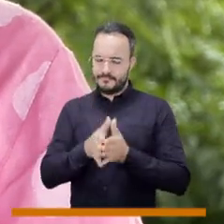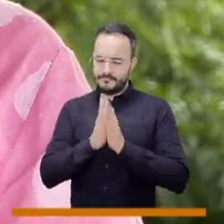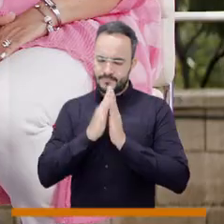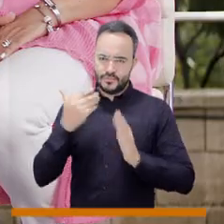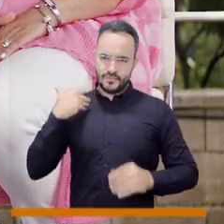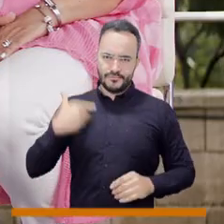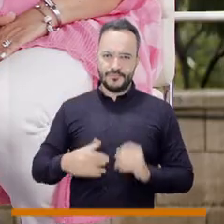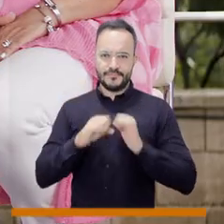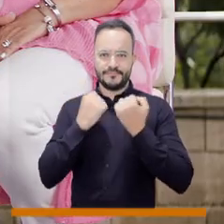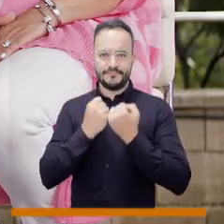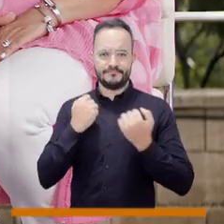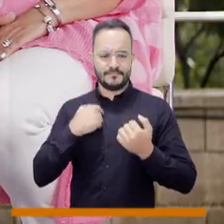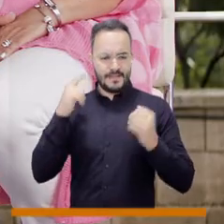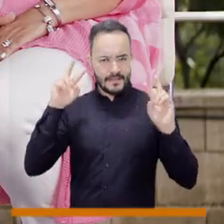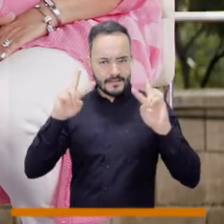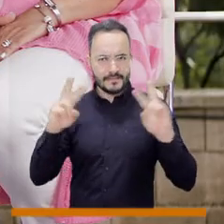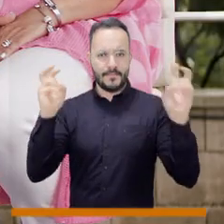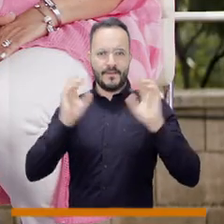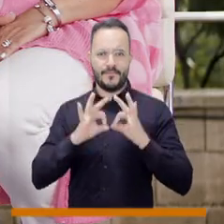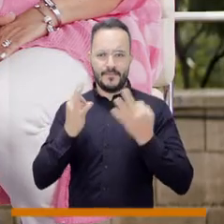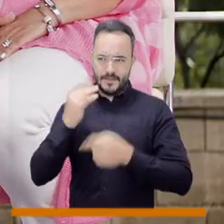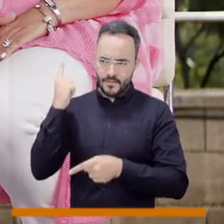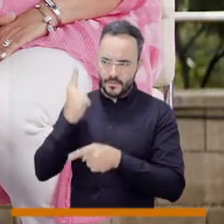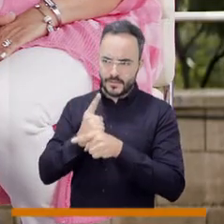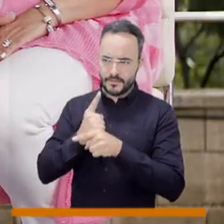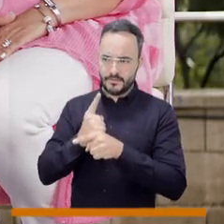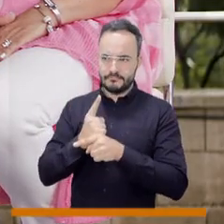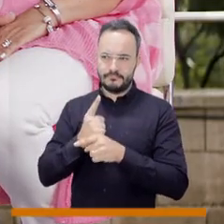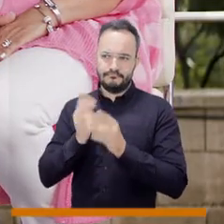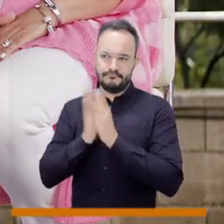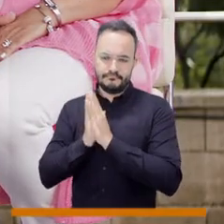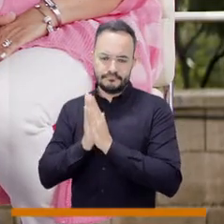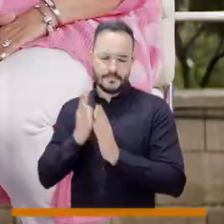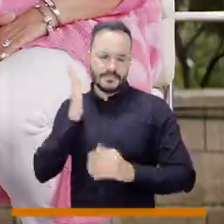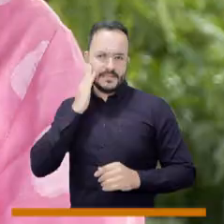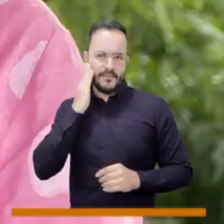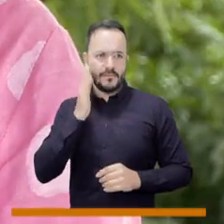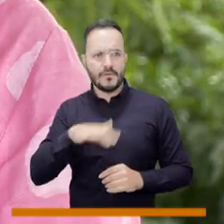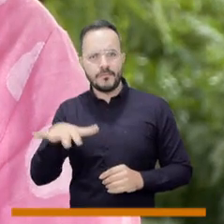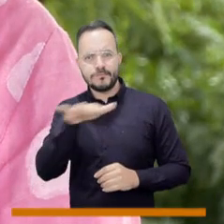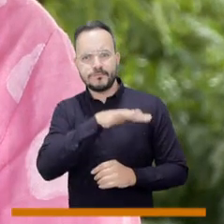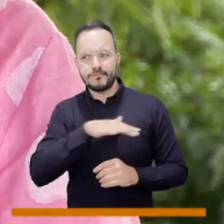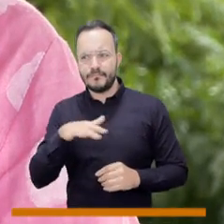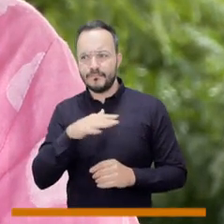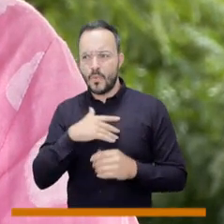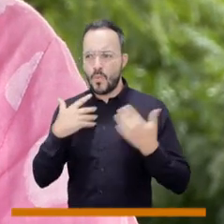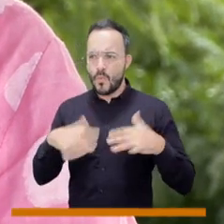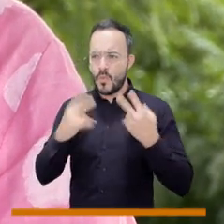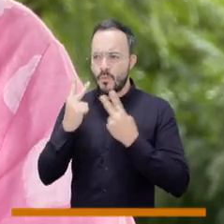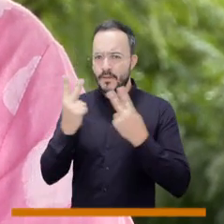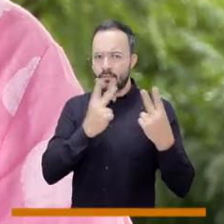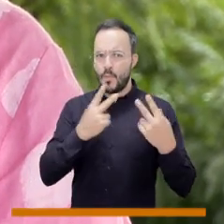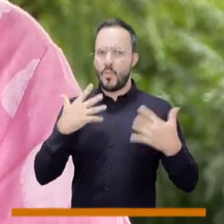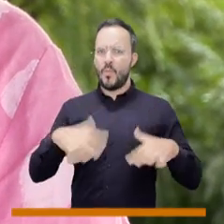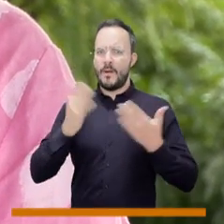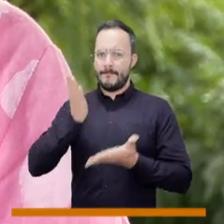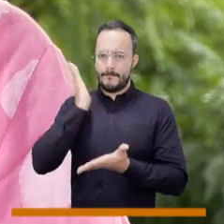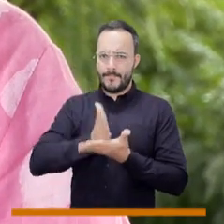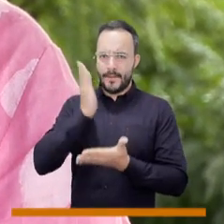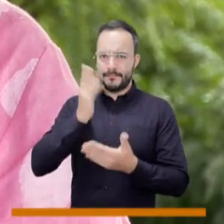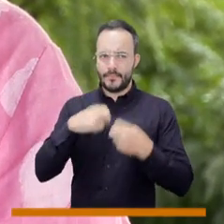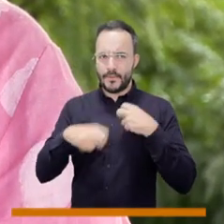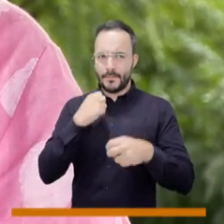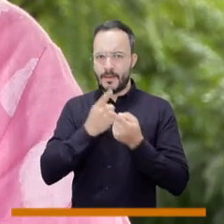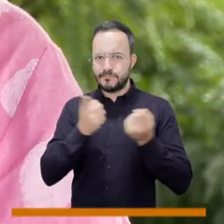ser reconocida como la concejal de la familia, y hay que decir que también hoy día existen grandes amenazas